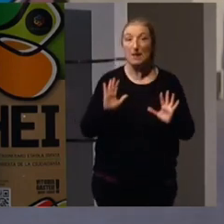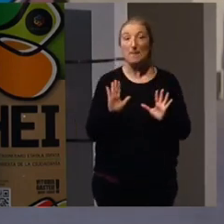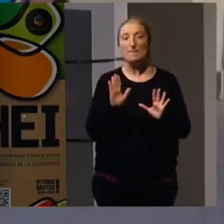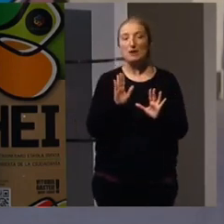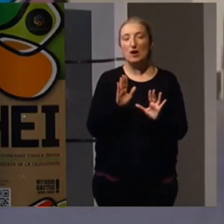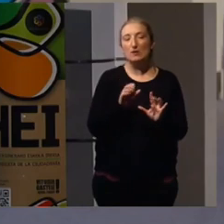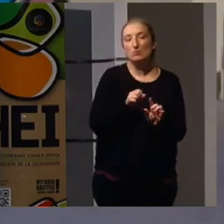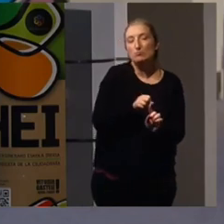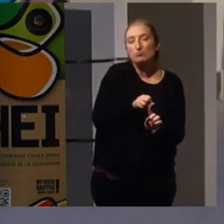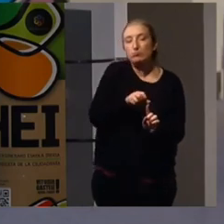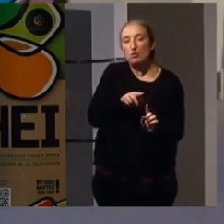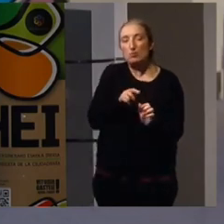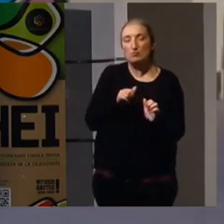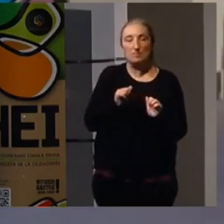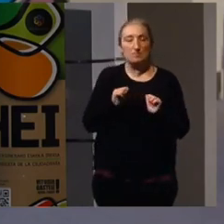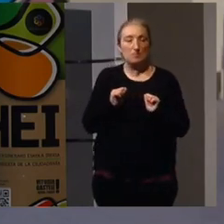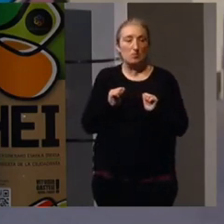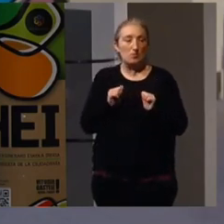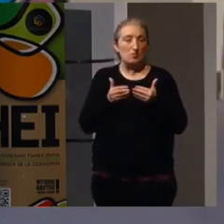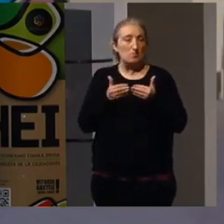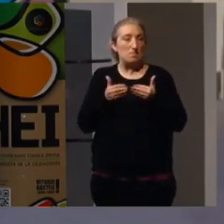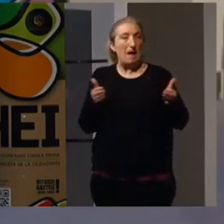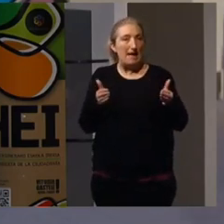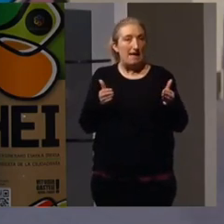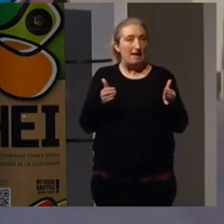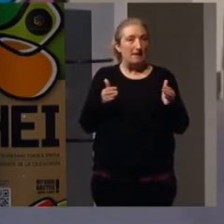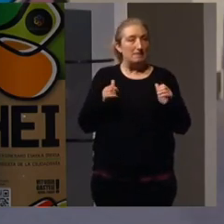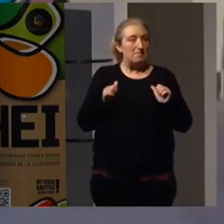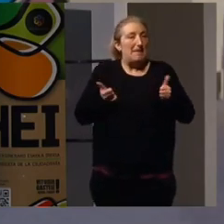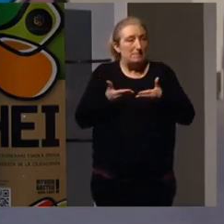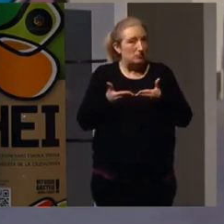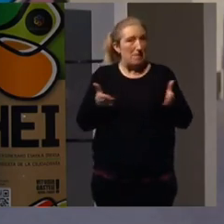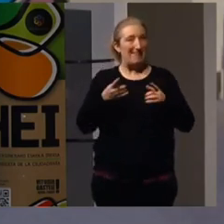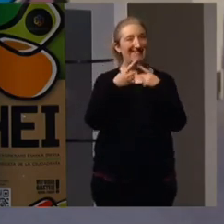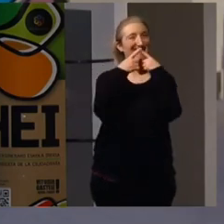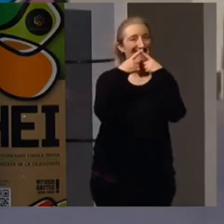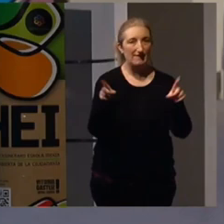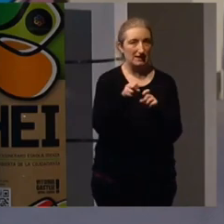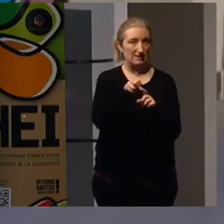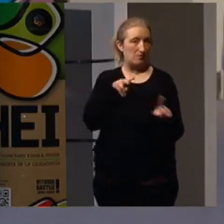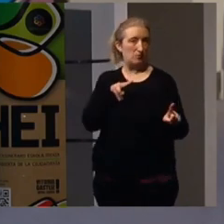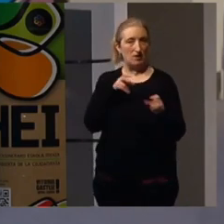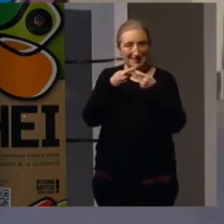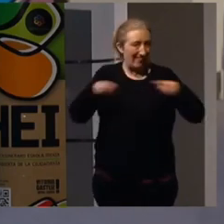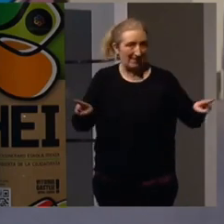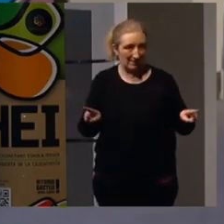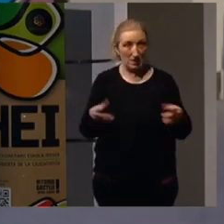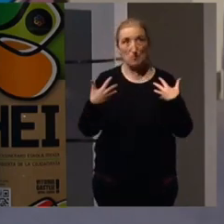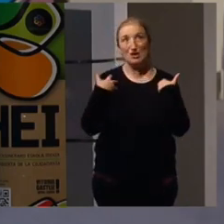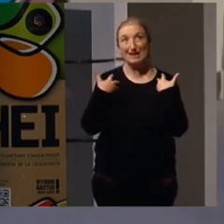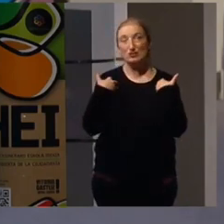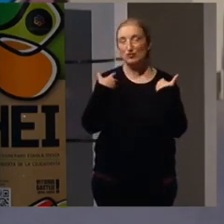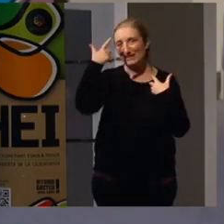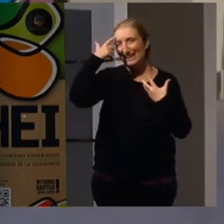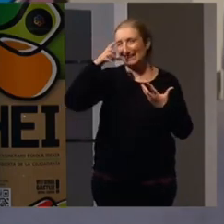como un origen desde el cual, ¿no? un principio desde el cual totalmente distinto desde el cual trabajamos. Pero, claro, es que esta cosa del sufrimiento